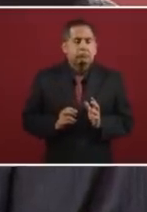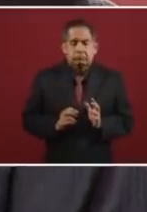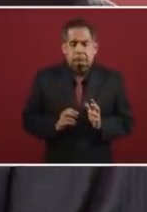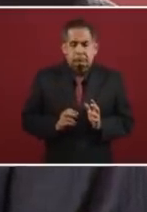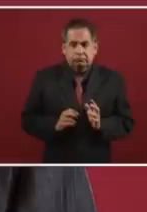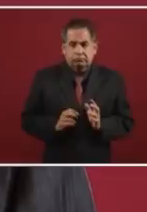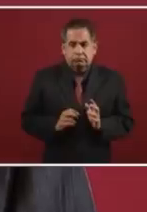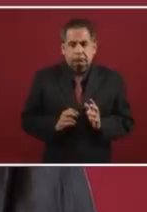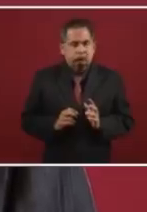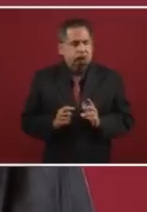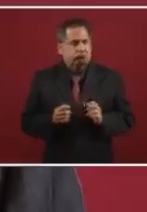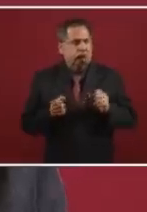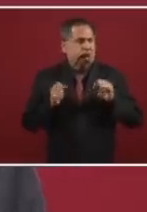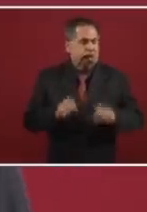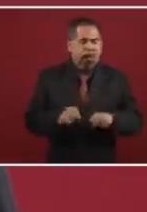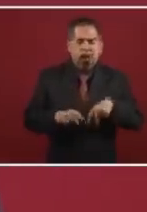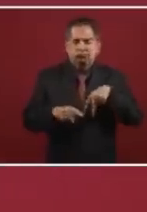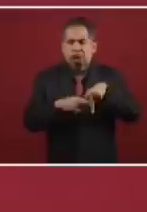anarquía